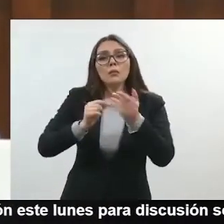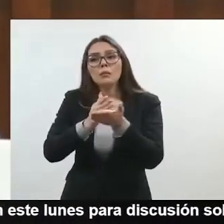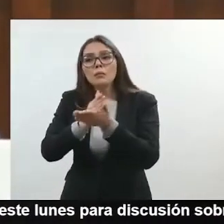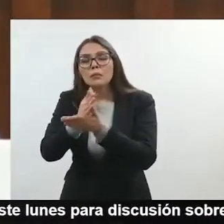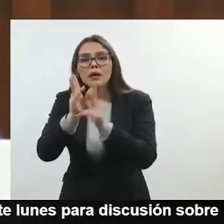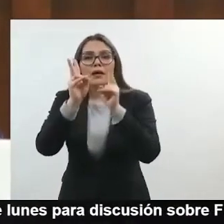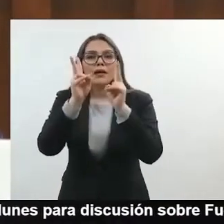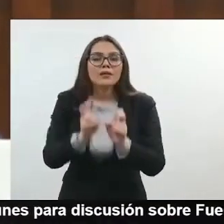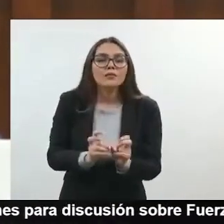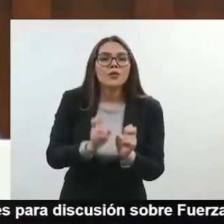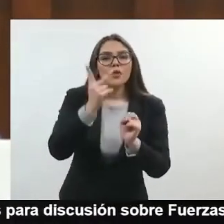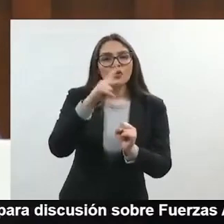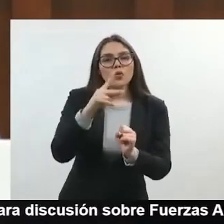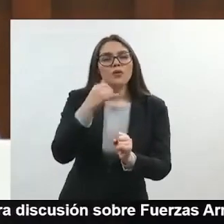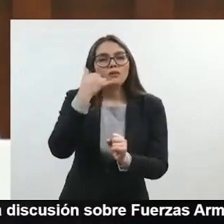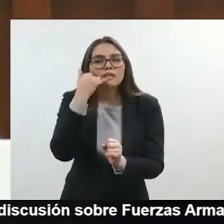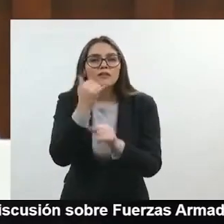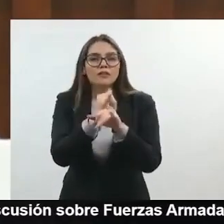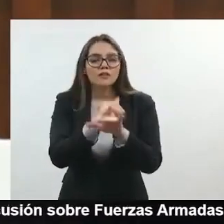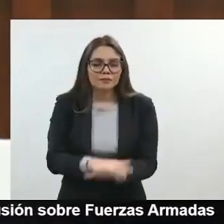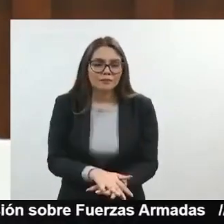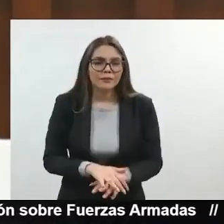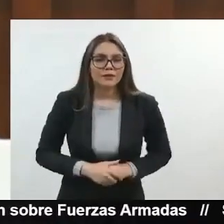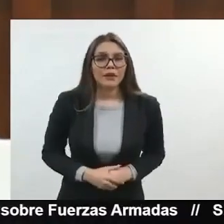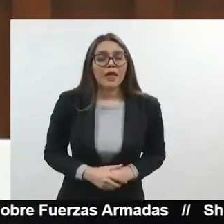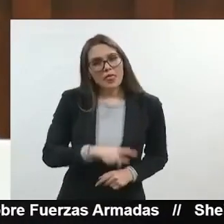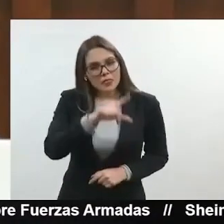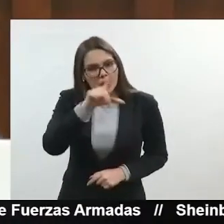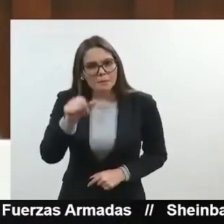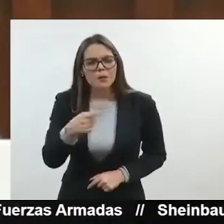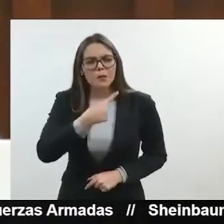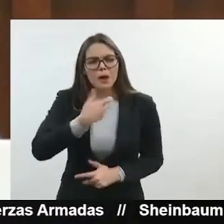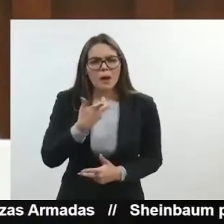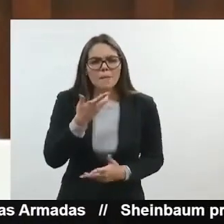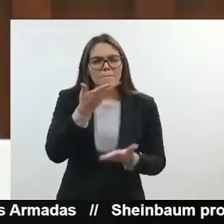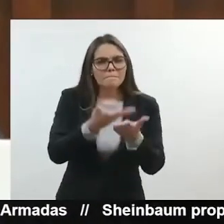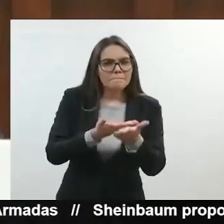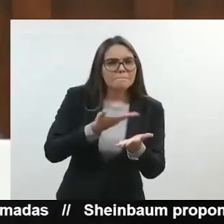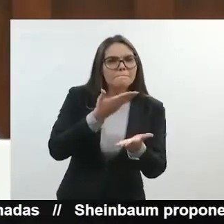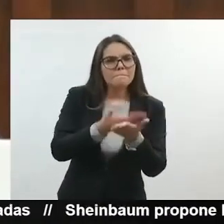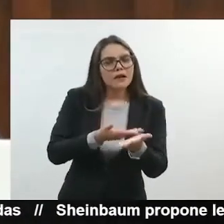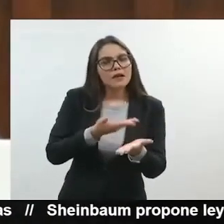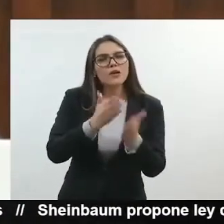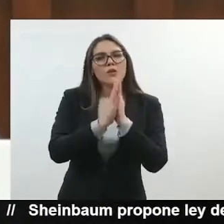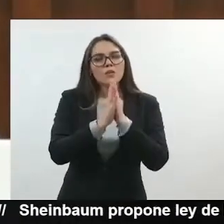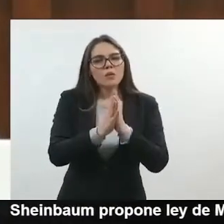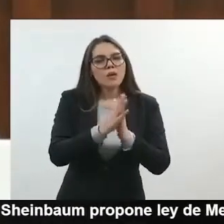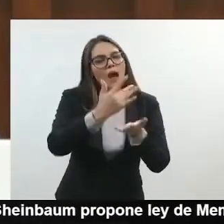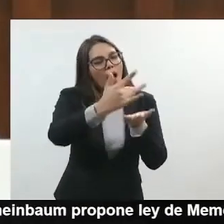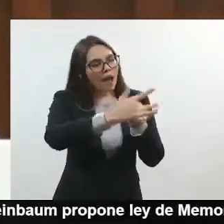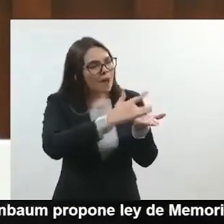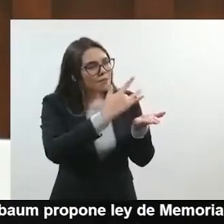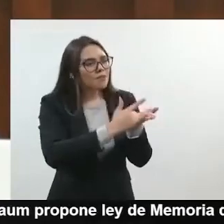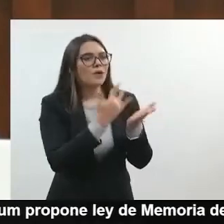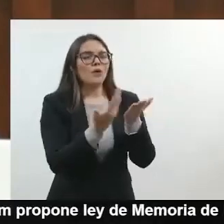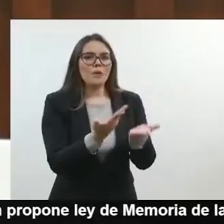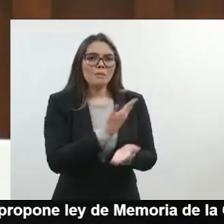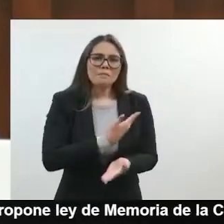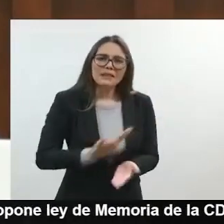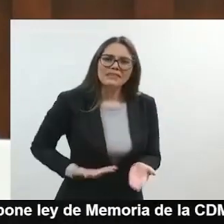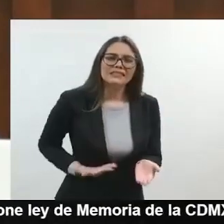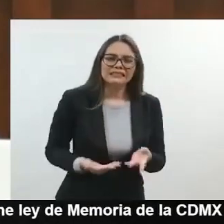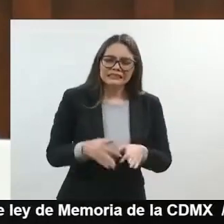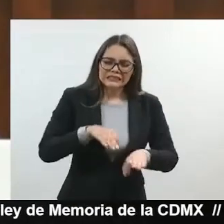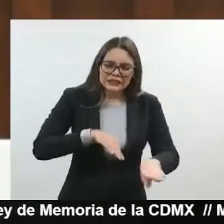Luego de solicitudes insistentes del apoyo presidencial y de un trabajo muy fuerte desde